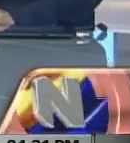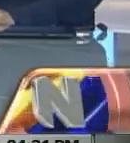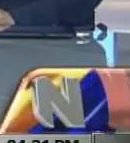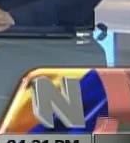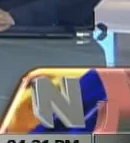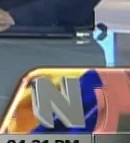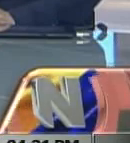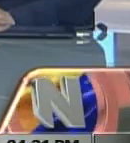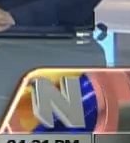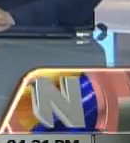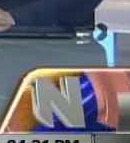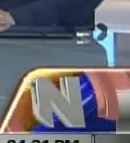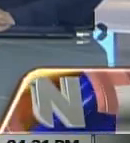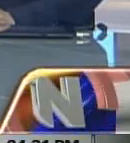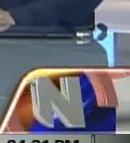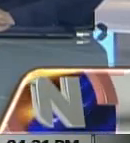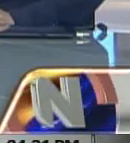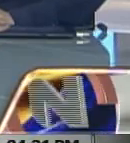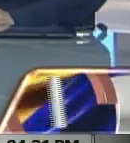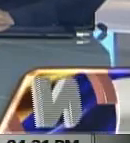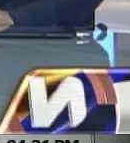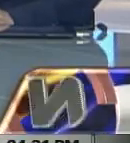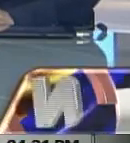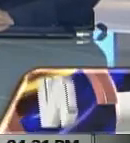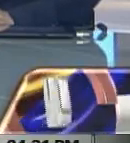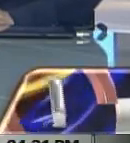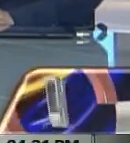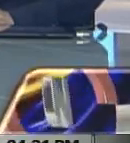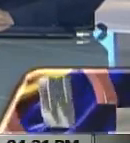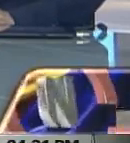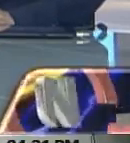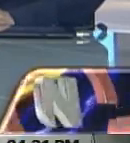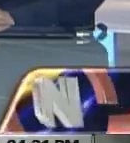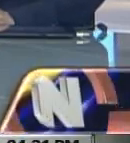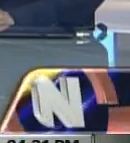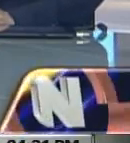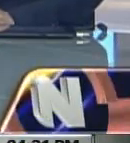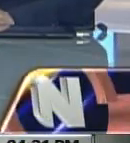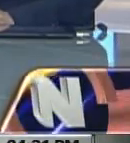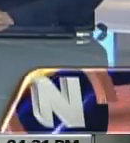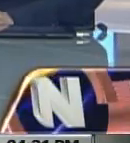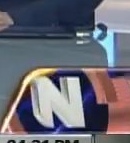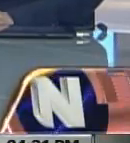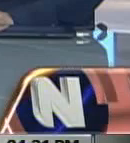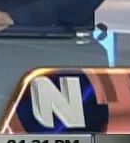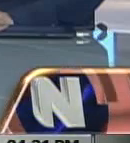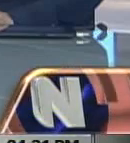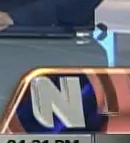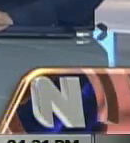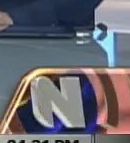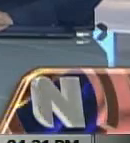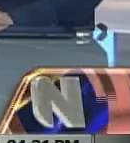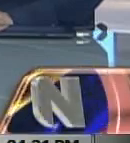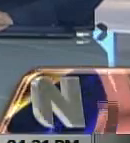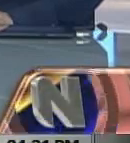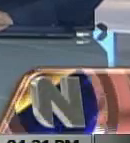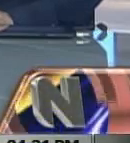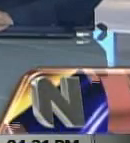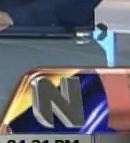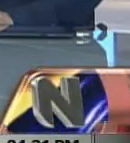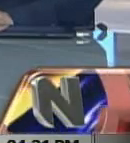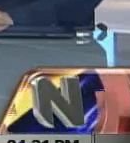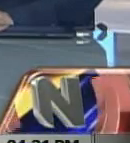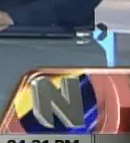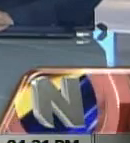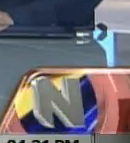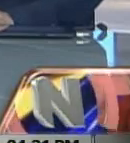venezolano: pensiones a 2.000 nuevos pensionados para el Estado Lara, continuidad a la rehabilitación en vías a través